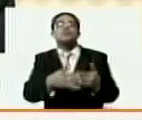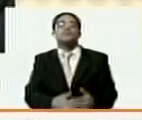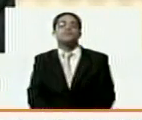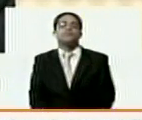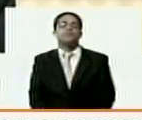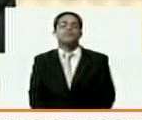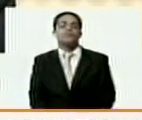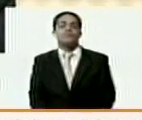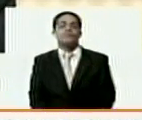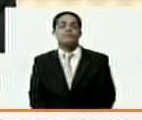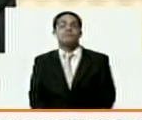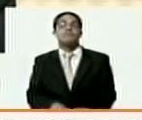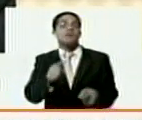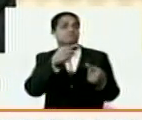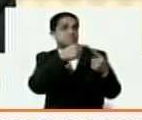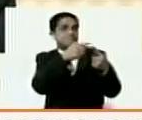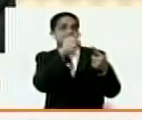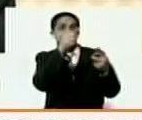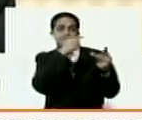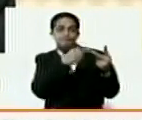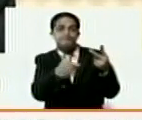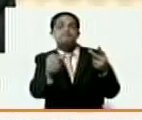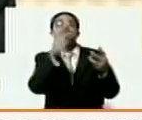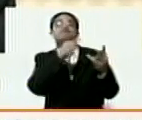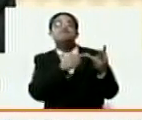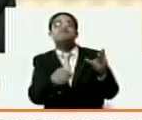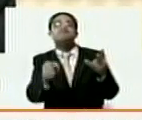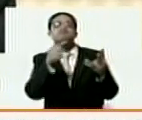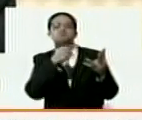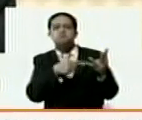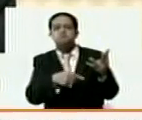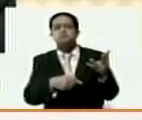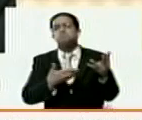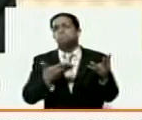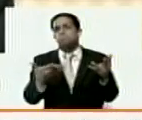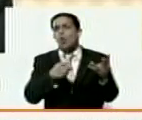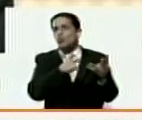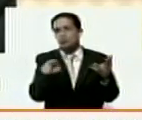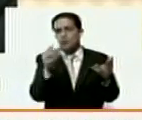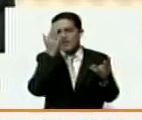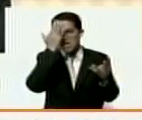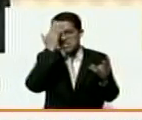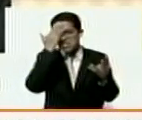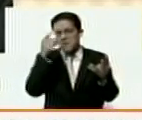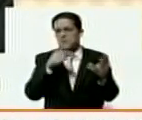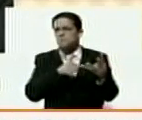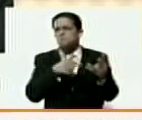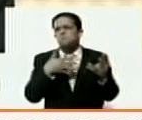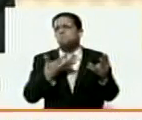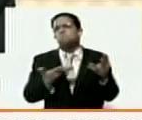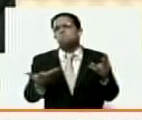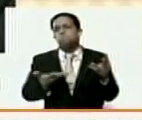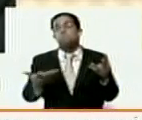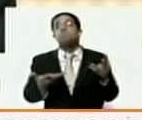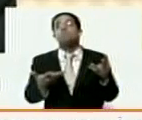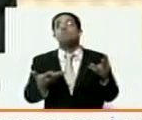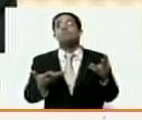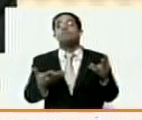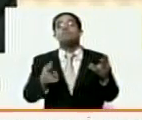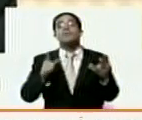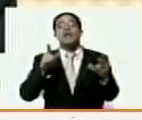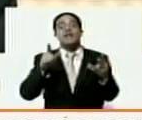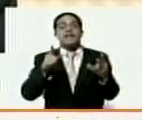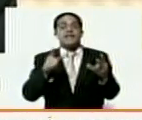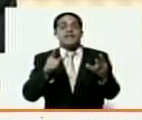Y todo esto es parte también, como ustedes saben, particularmente durante la administración